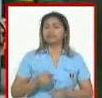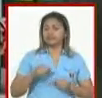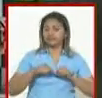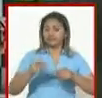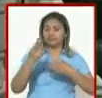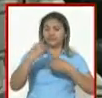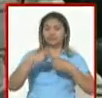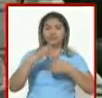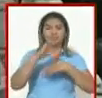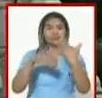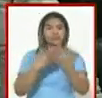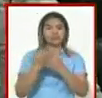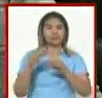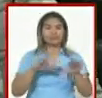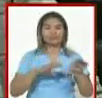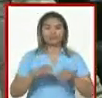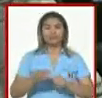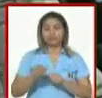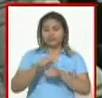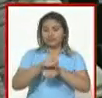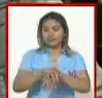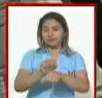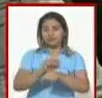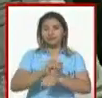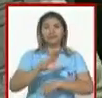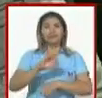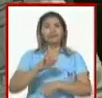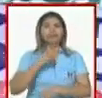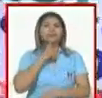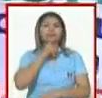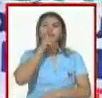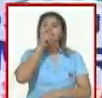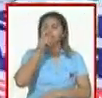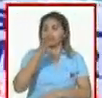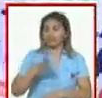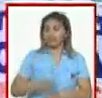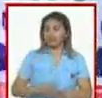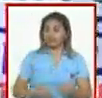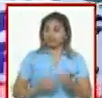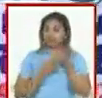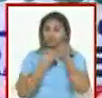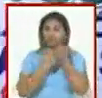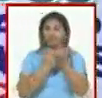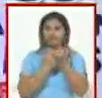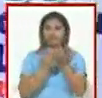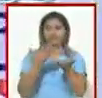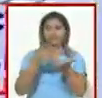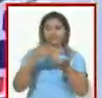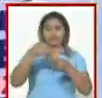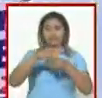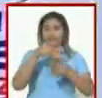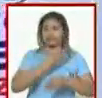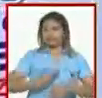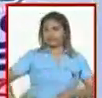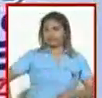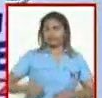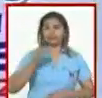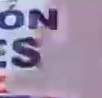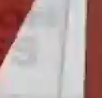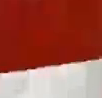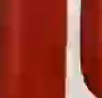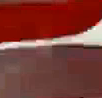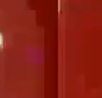que ellos van a participar en todas las actividades del desfile cívico- asegurando de que van a apoyar en la repostulación del presidente evo